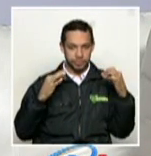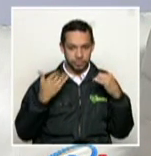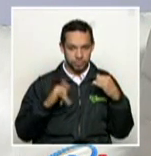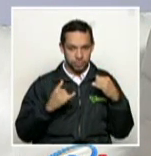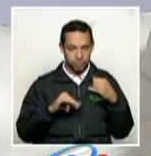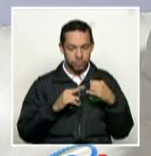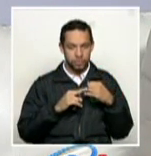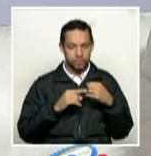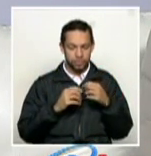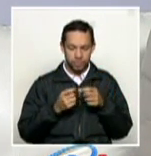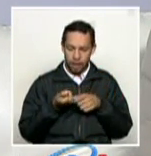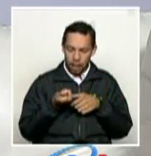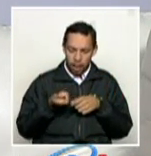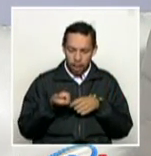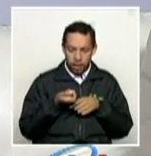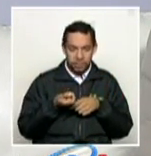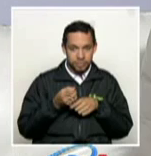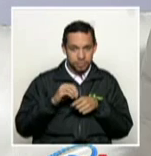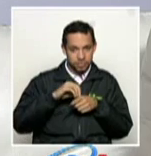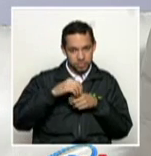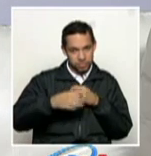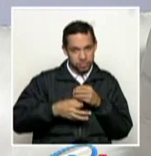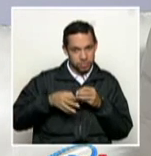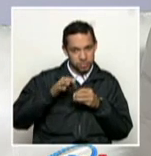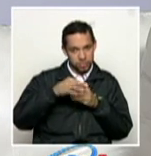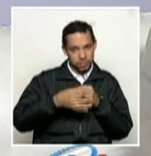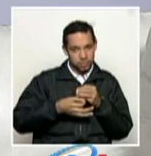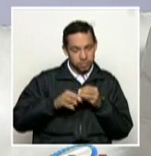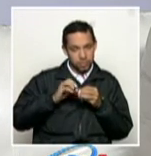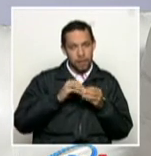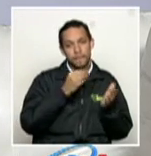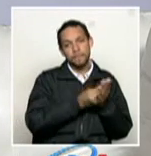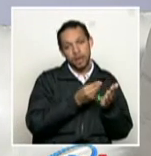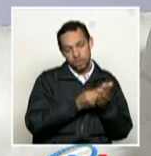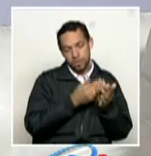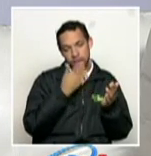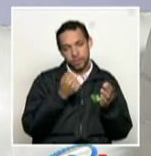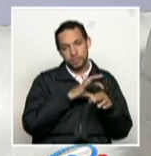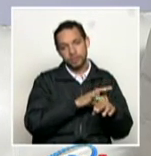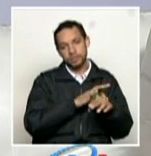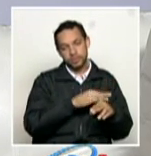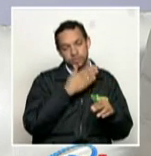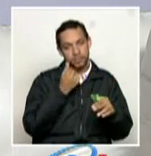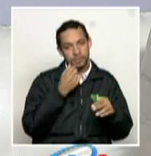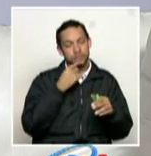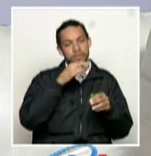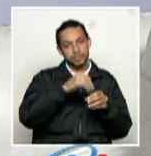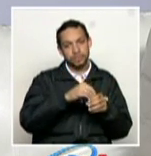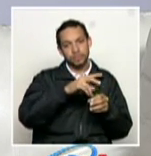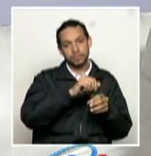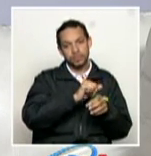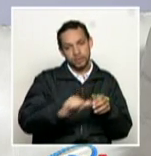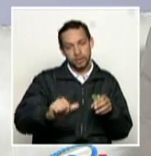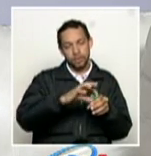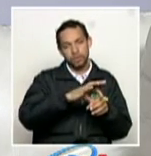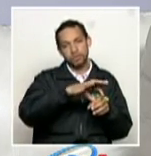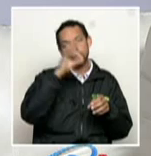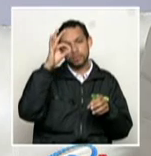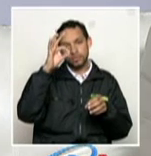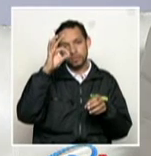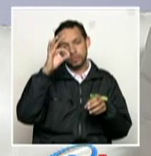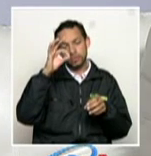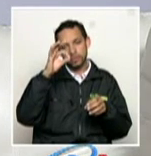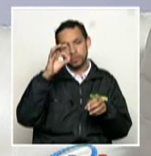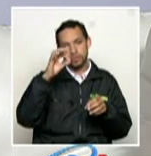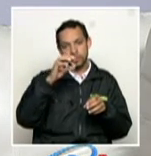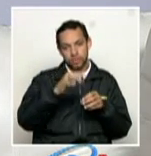un quiste muy pequeño que el endocrinólogo que me tocó pagar particular me dijo que me lo habían sacado porque quisieron, pero que ese